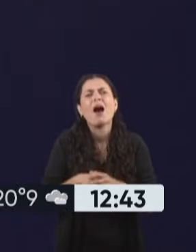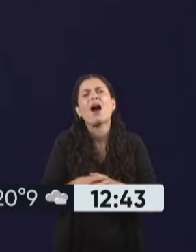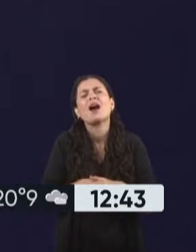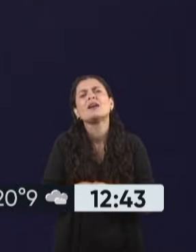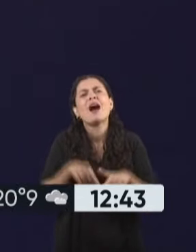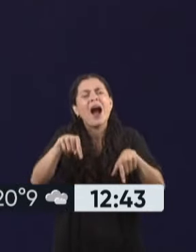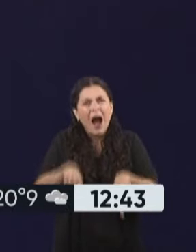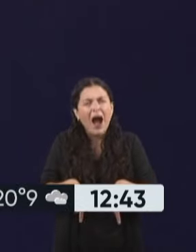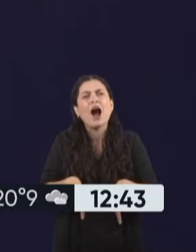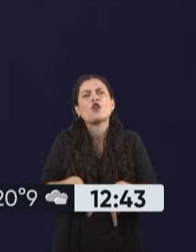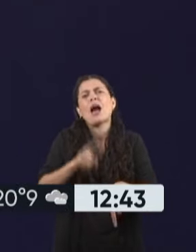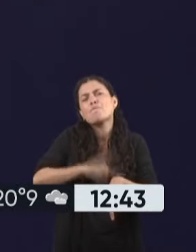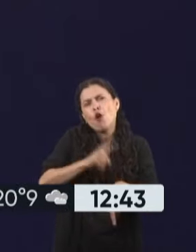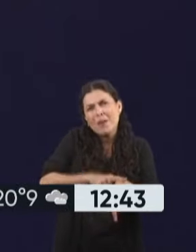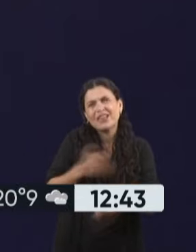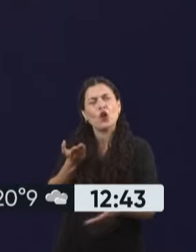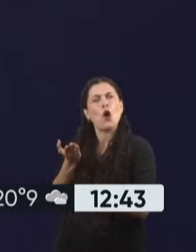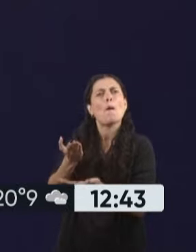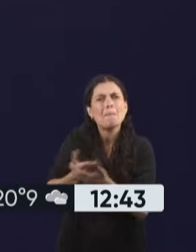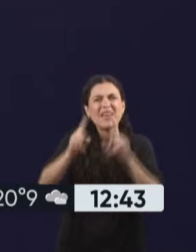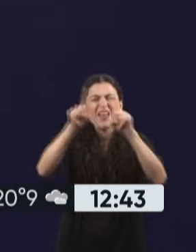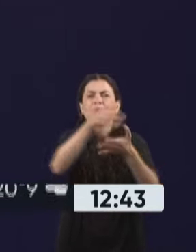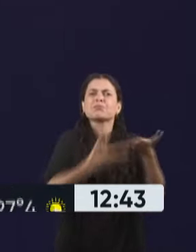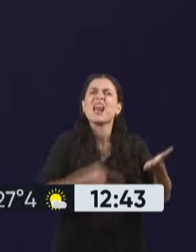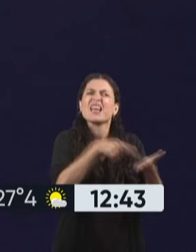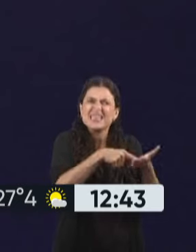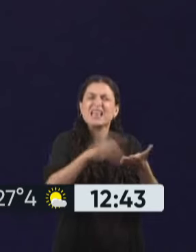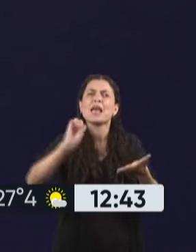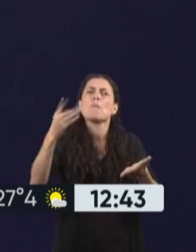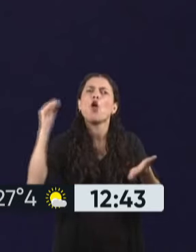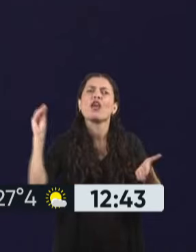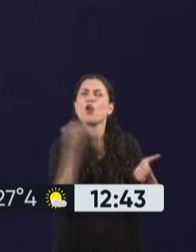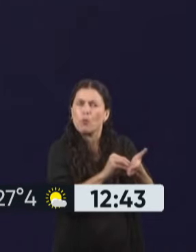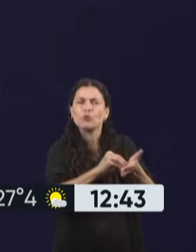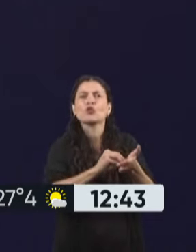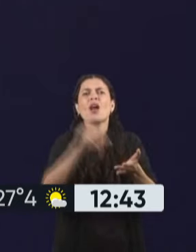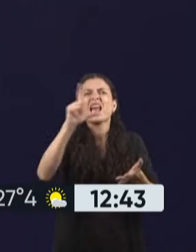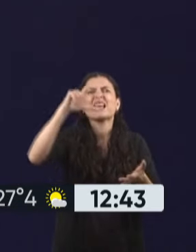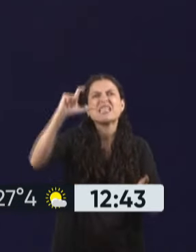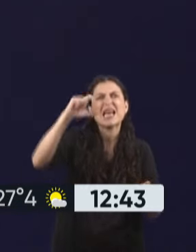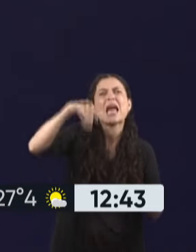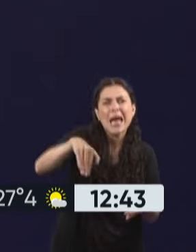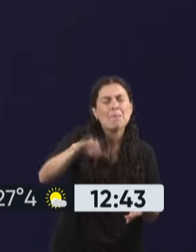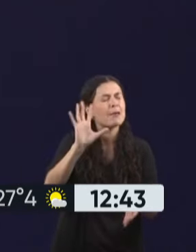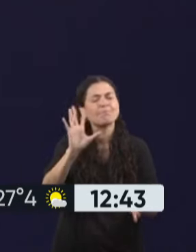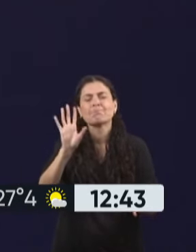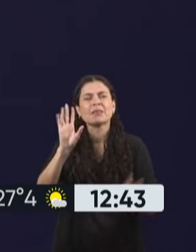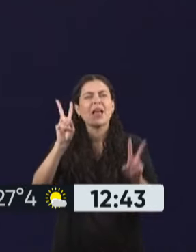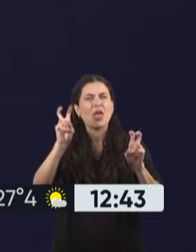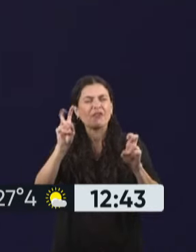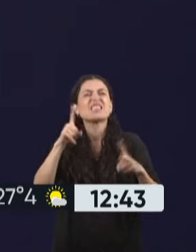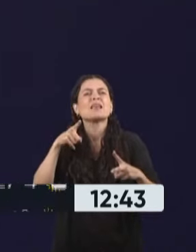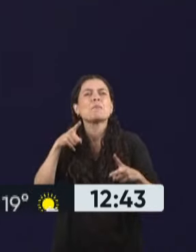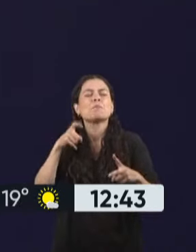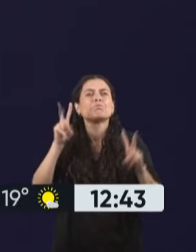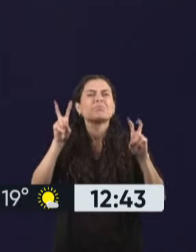ya no requerían licencia de configuración de modelo, más conocida como LCM. Esto es un tema técnico, pero sí lo entienden todos los que